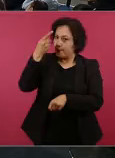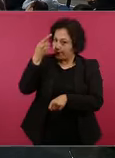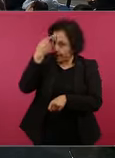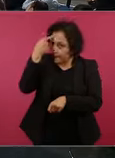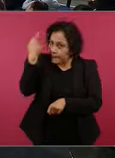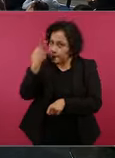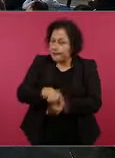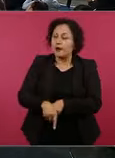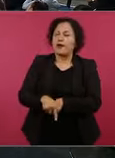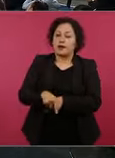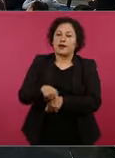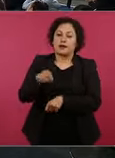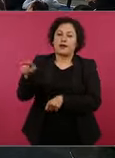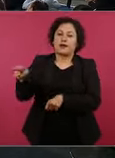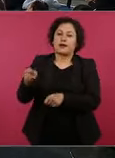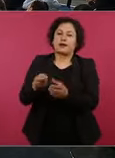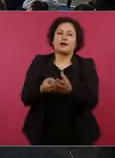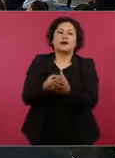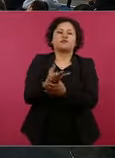queremos, a ver si